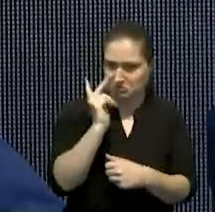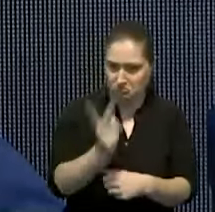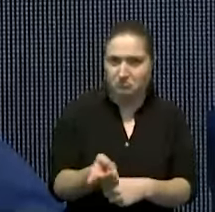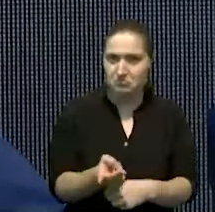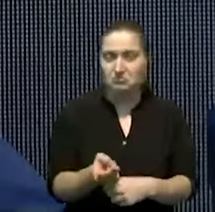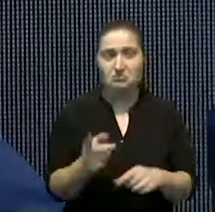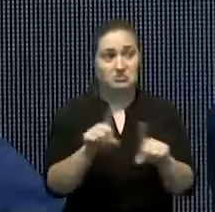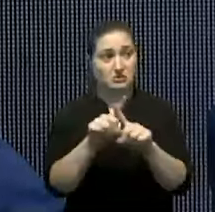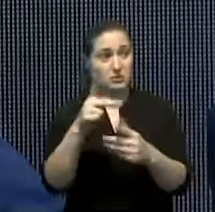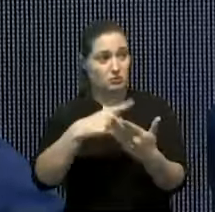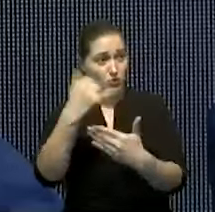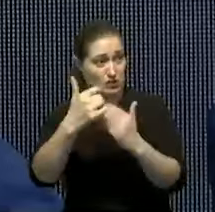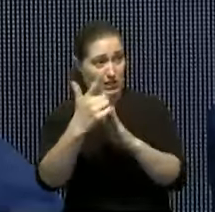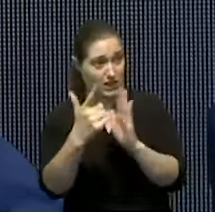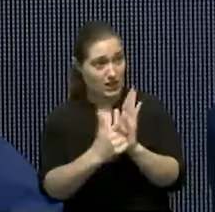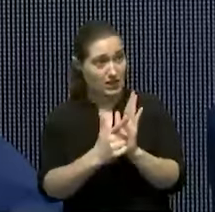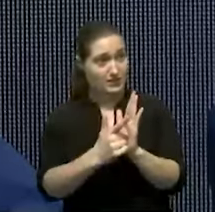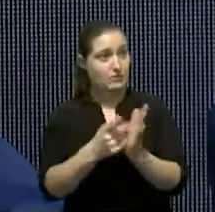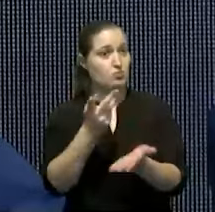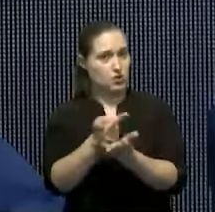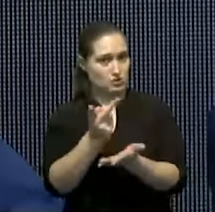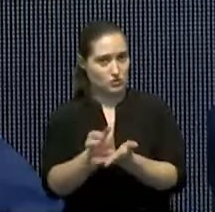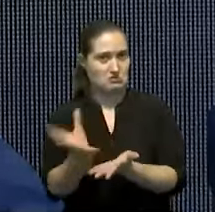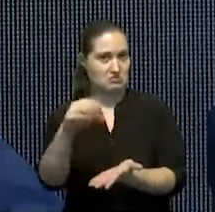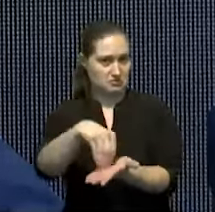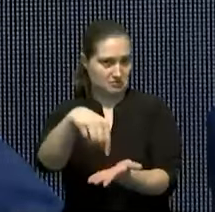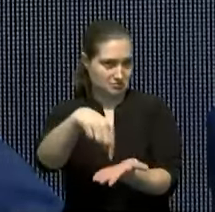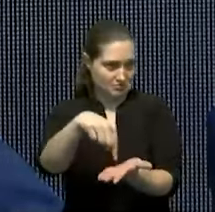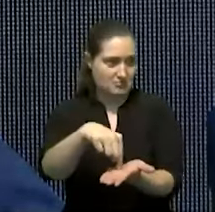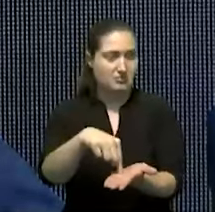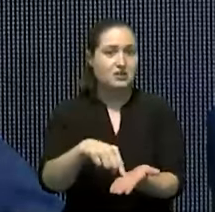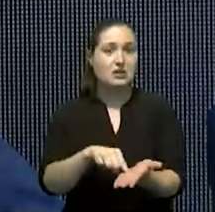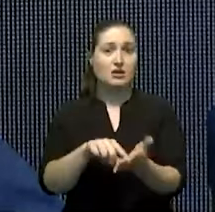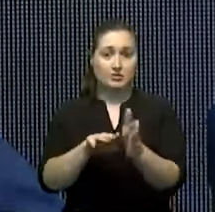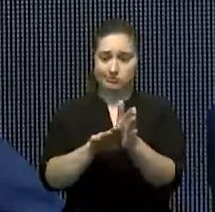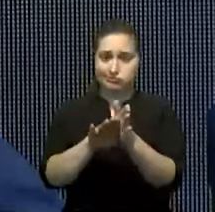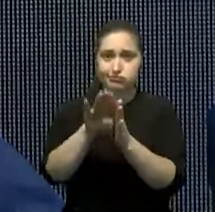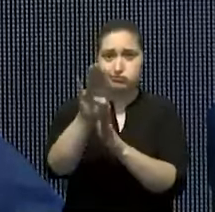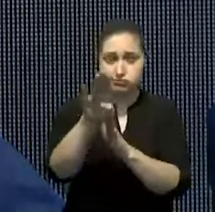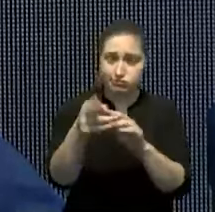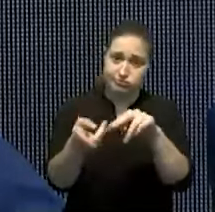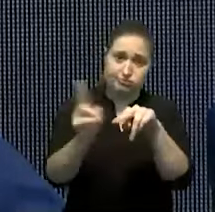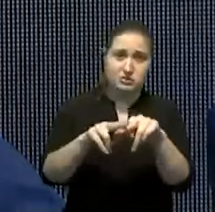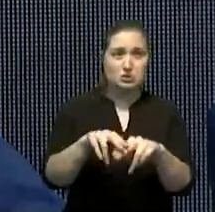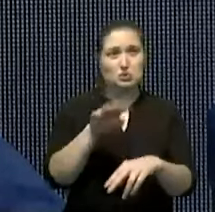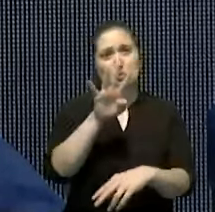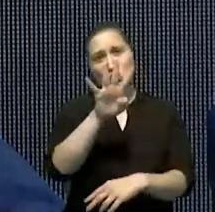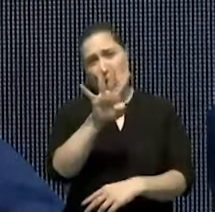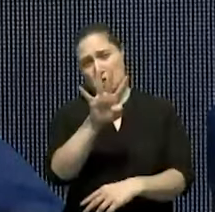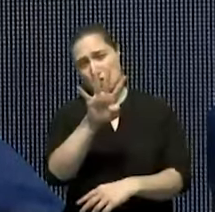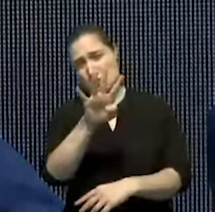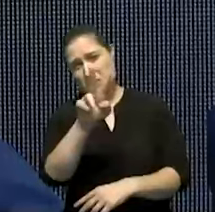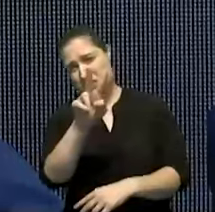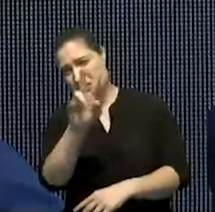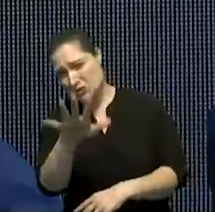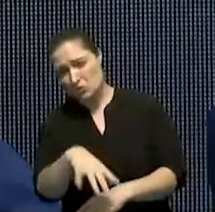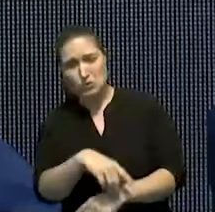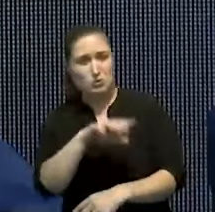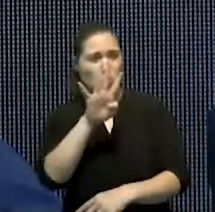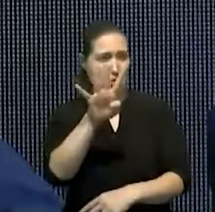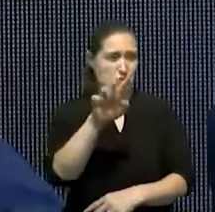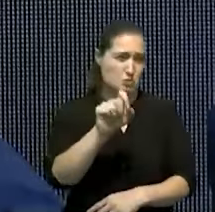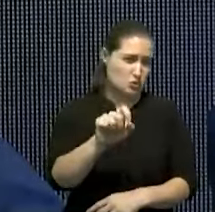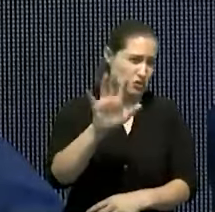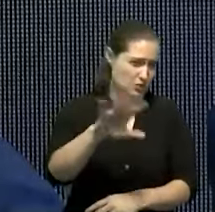está incluido en el proyecto de ley de de presupuesto entendemos que el imiento será entre 425 4.5